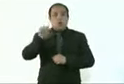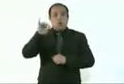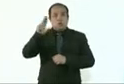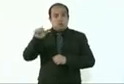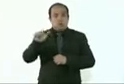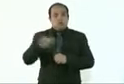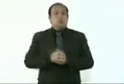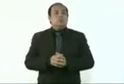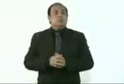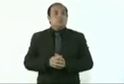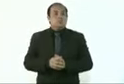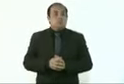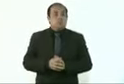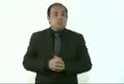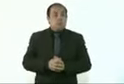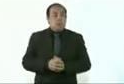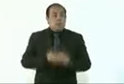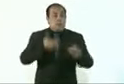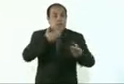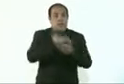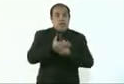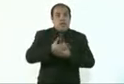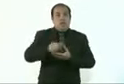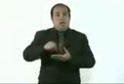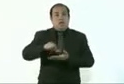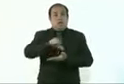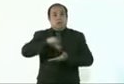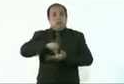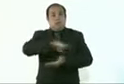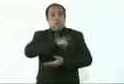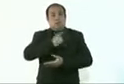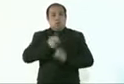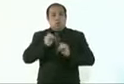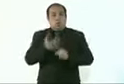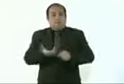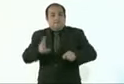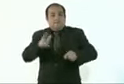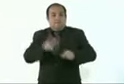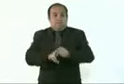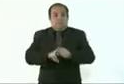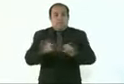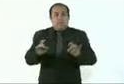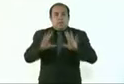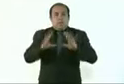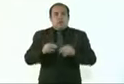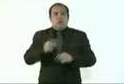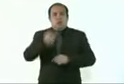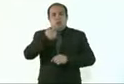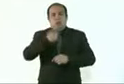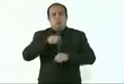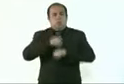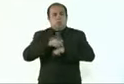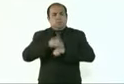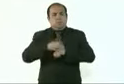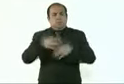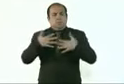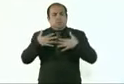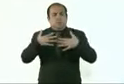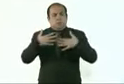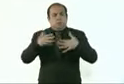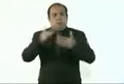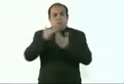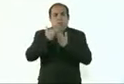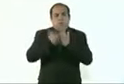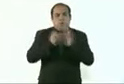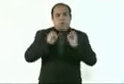y acudir ya a un centro de salud, a un hospital, en caso de que baje la oxigenación o tengan fiebre